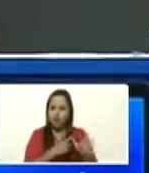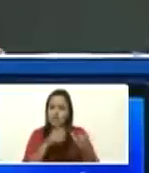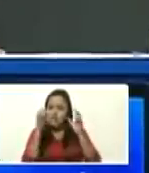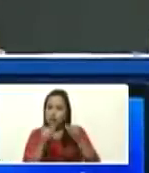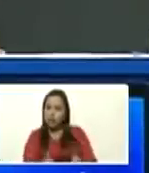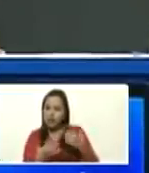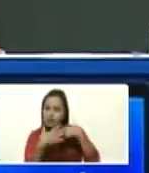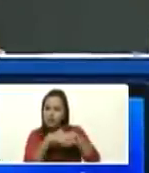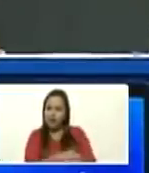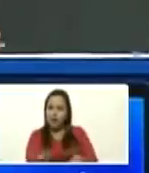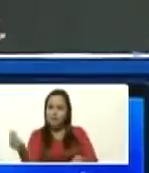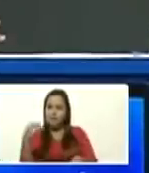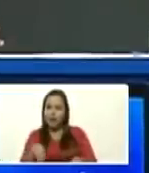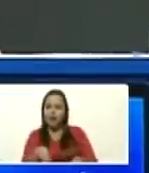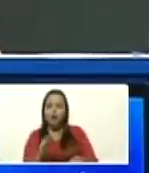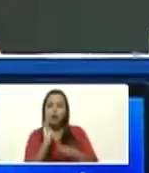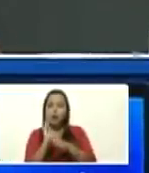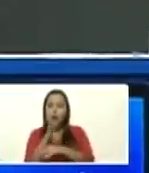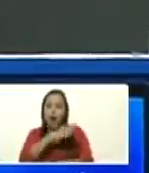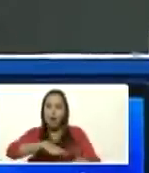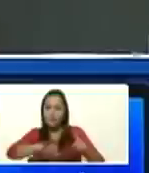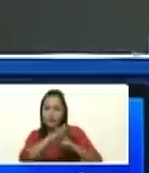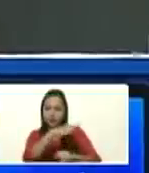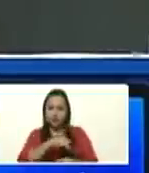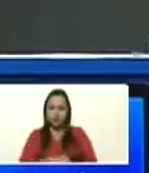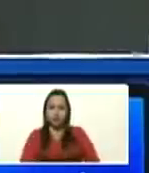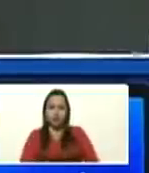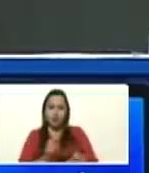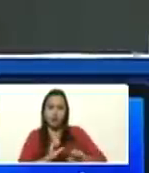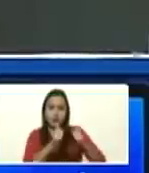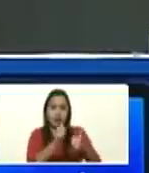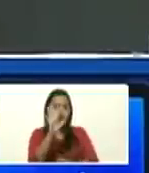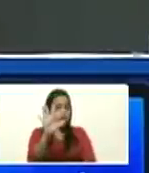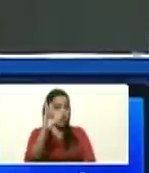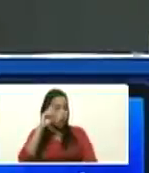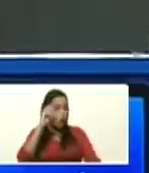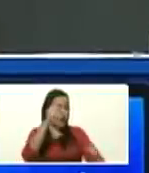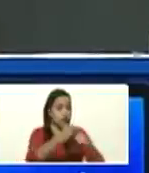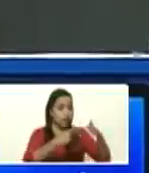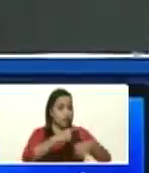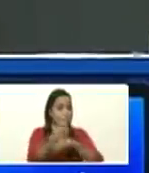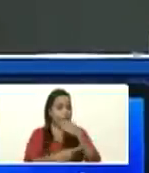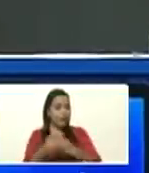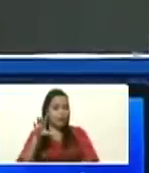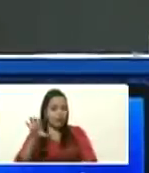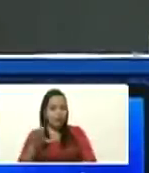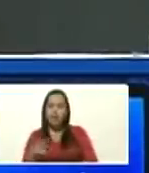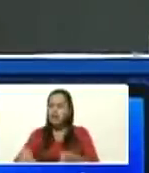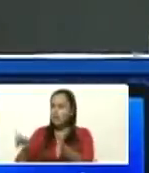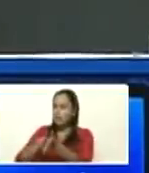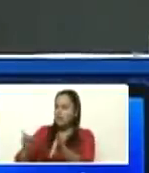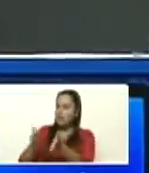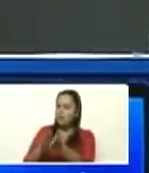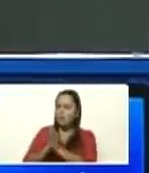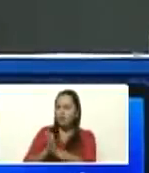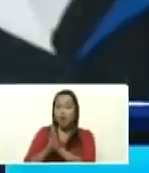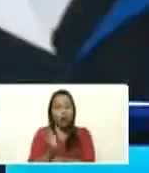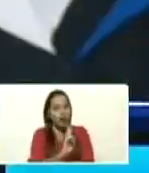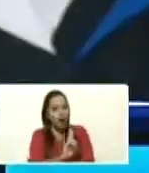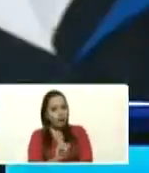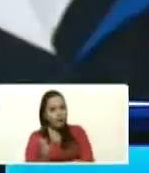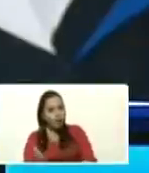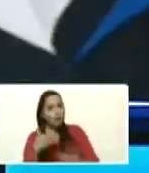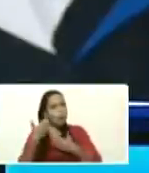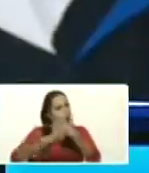la dimensión de ecosustentabilidad ambiental, partiendo de los 5 objetivos históricos del Plan de la Patria. Repite, repite, muy rápido, poco